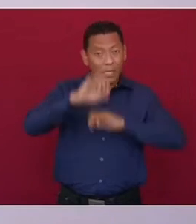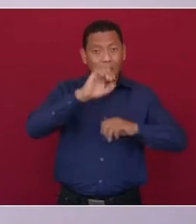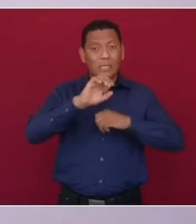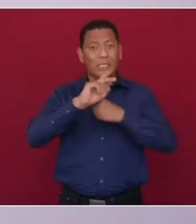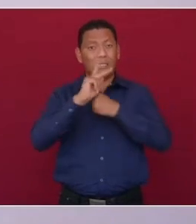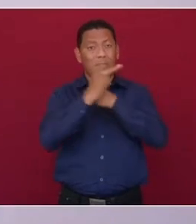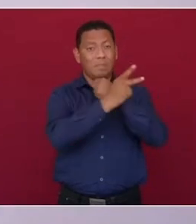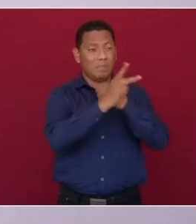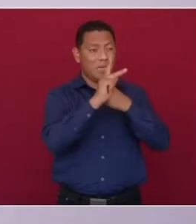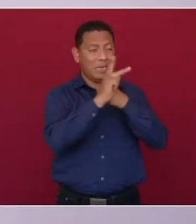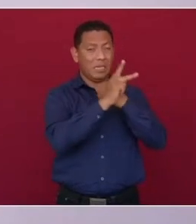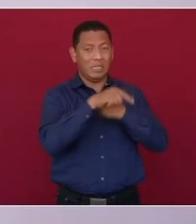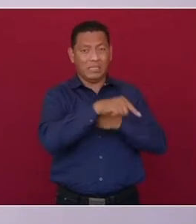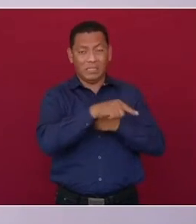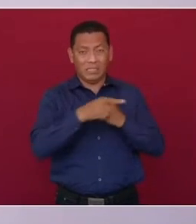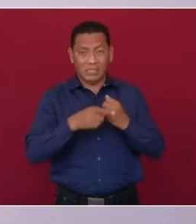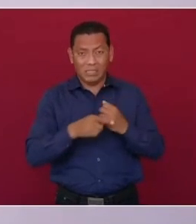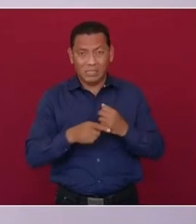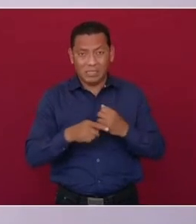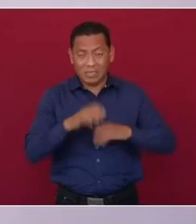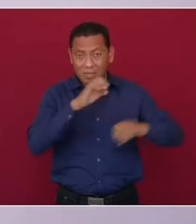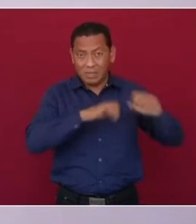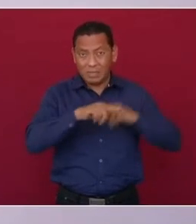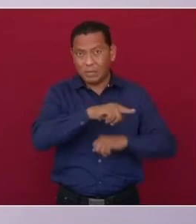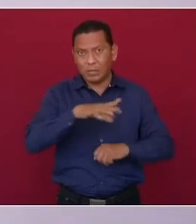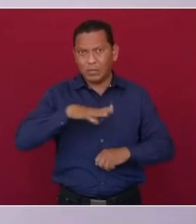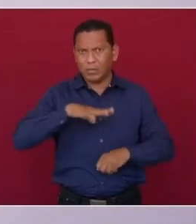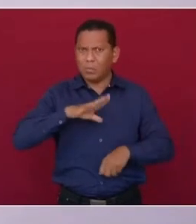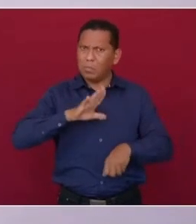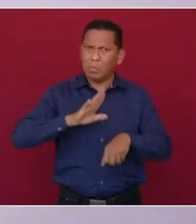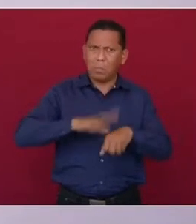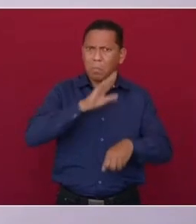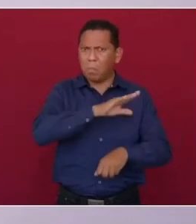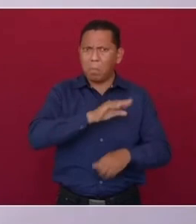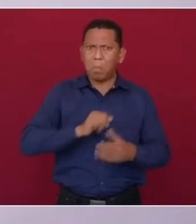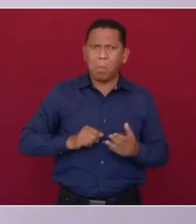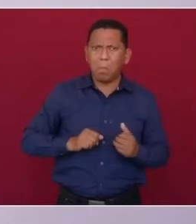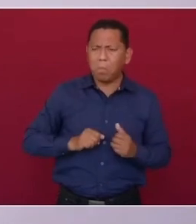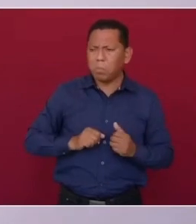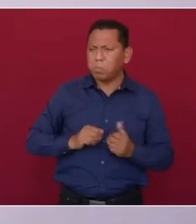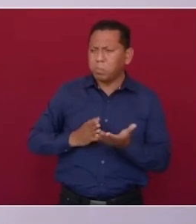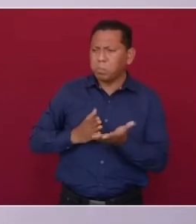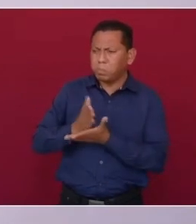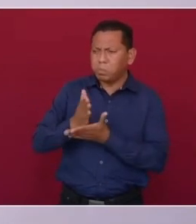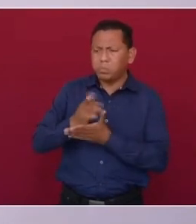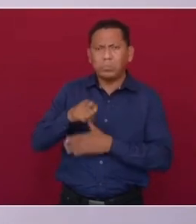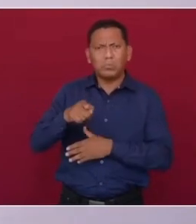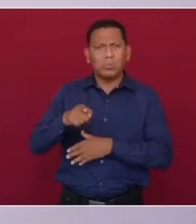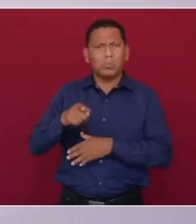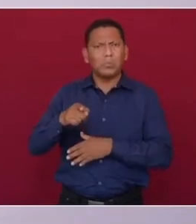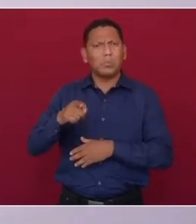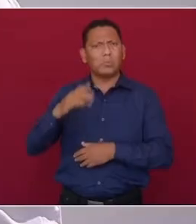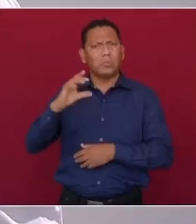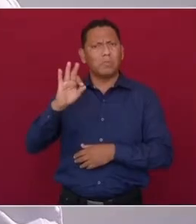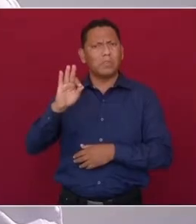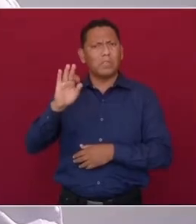como Iberdrola llegaron a tener más influencia que la propia Comisión Federal de